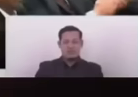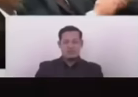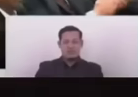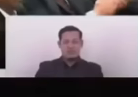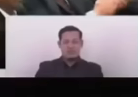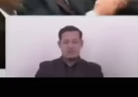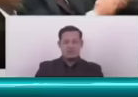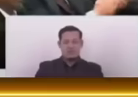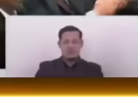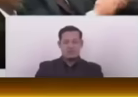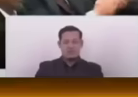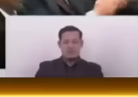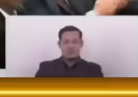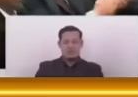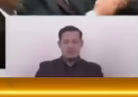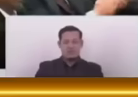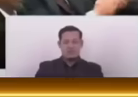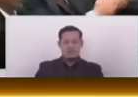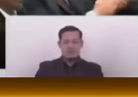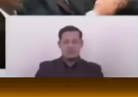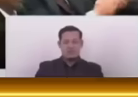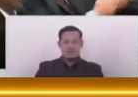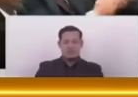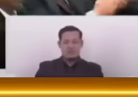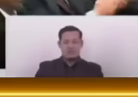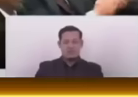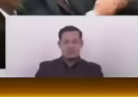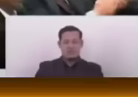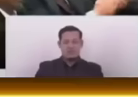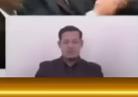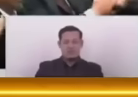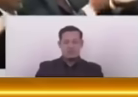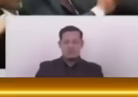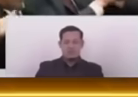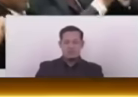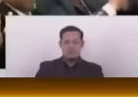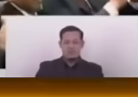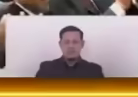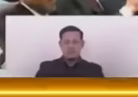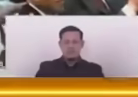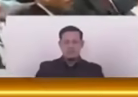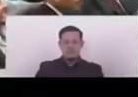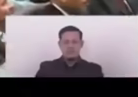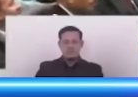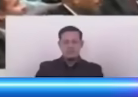de la asamblea legislativa Deme un momento Deme un momento